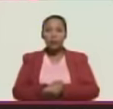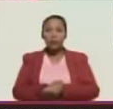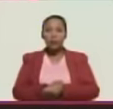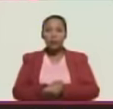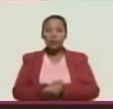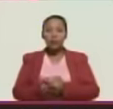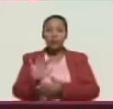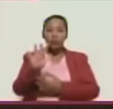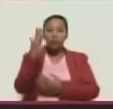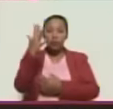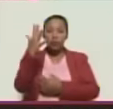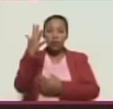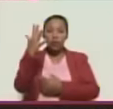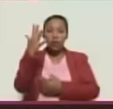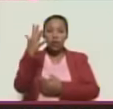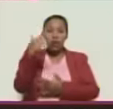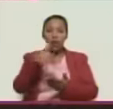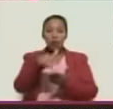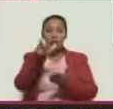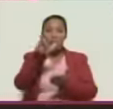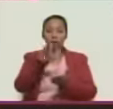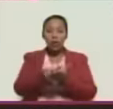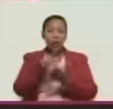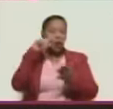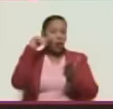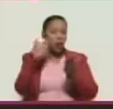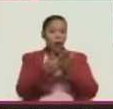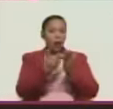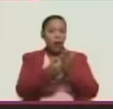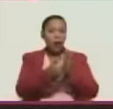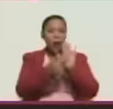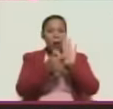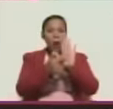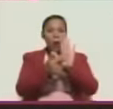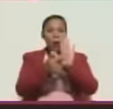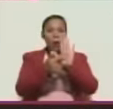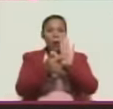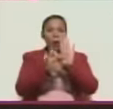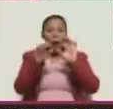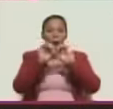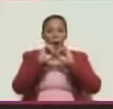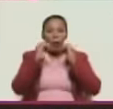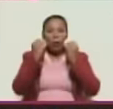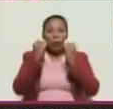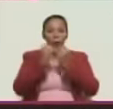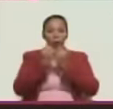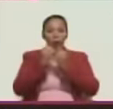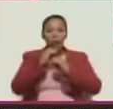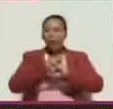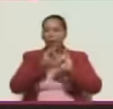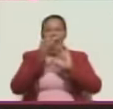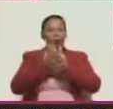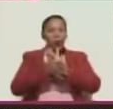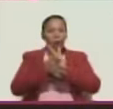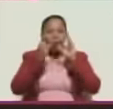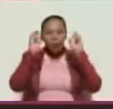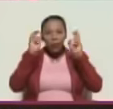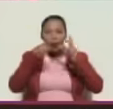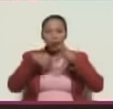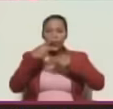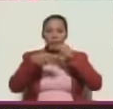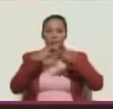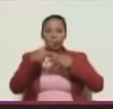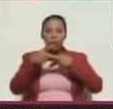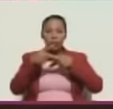quinto la acreditación de los testigos de las organizaciones con fines políticos está